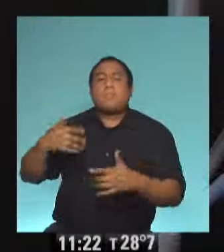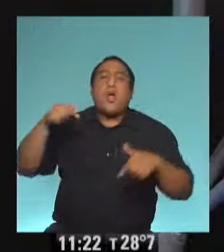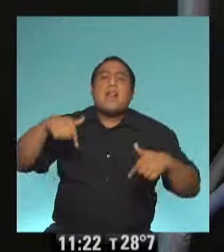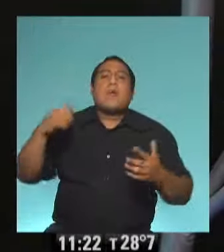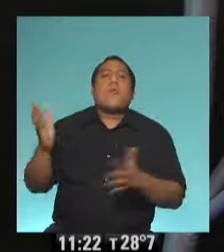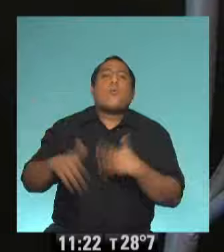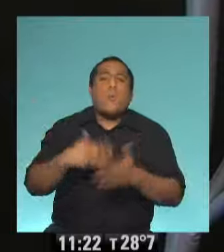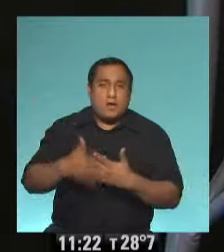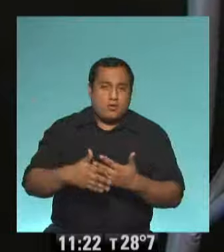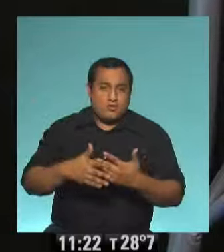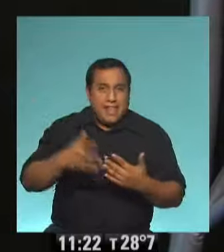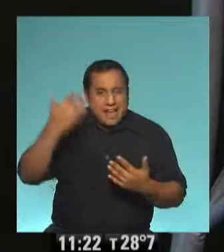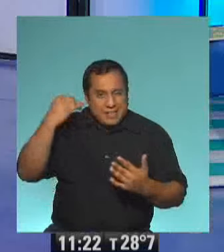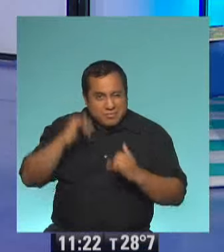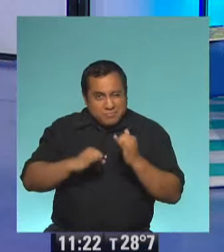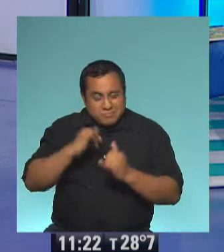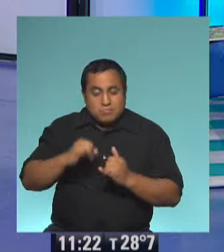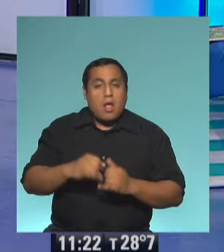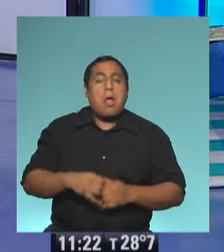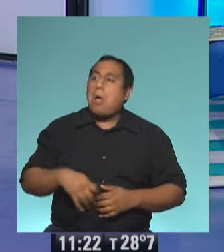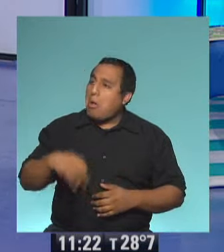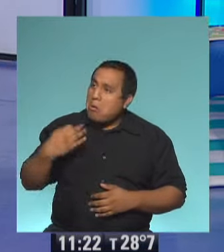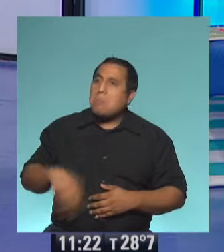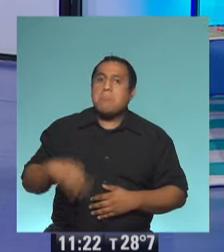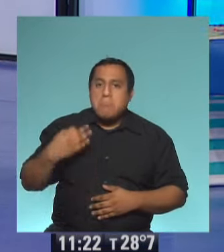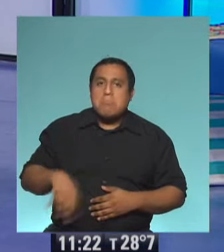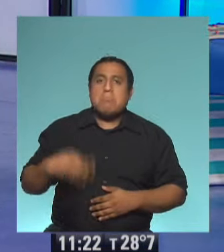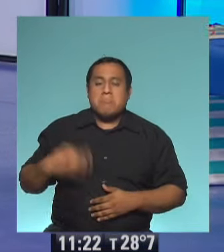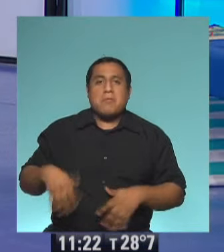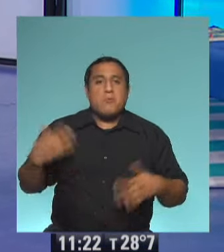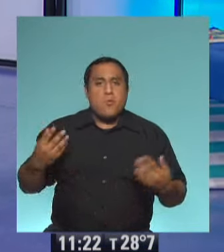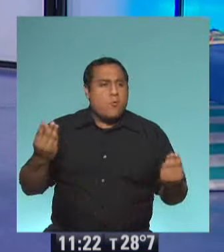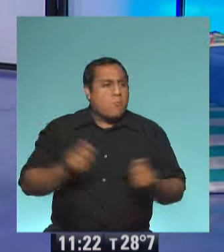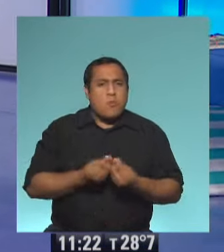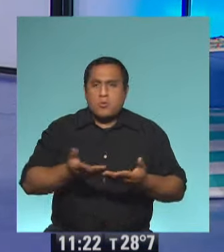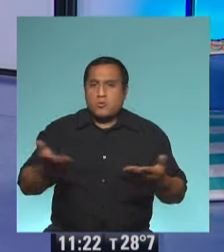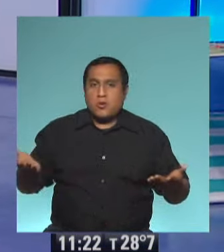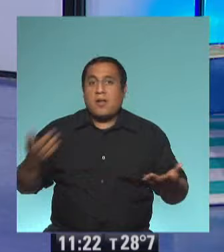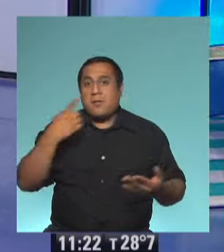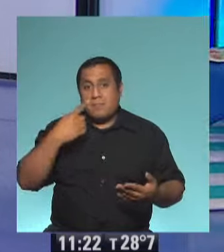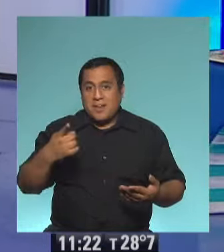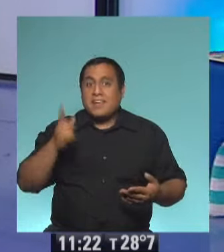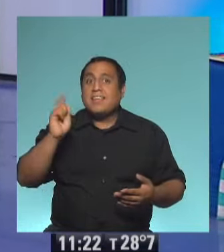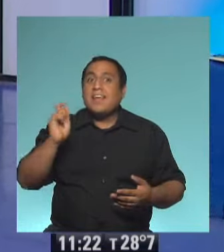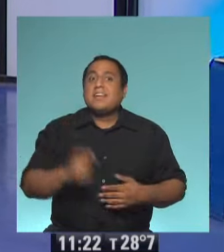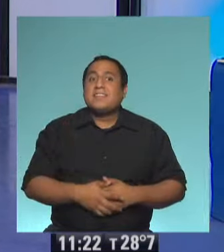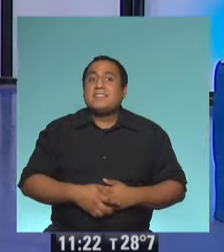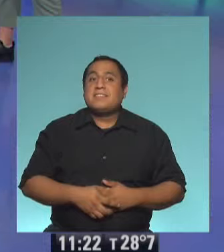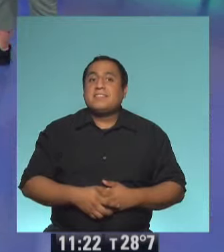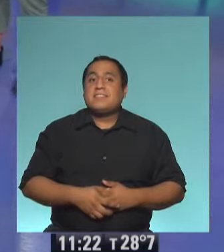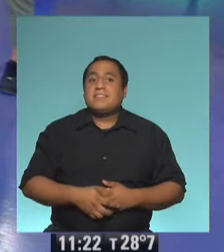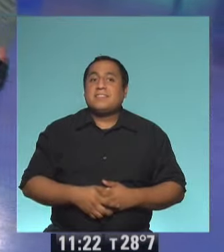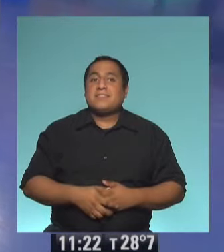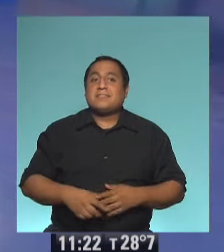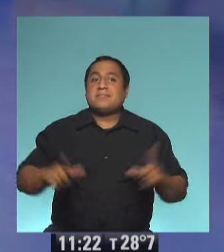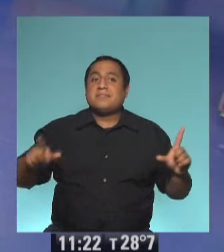los juguetes que habíamos visto. ¡Ay, me encanta! Buenísimo, y por eso tenemos un montón. Emma, miren a quién está ahí. En el pizarrón.